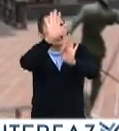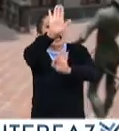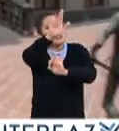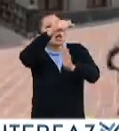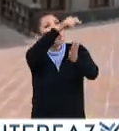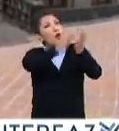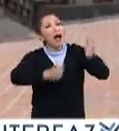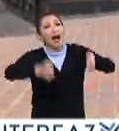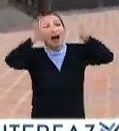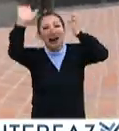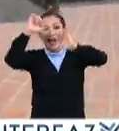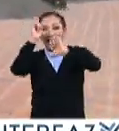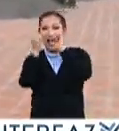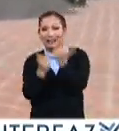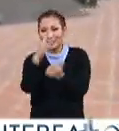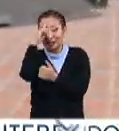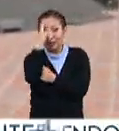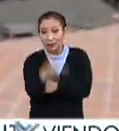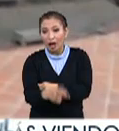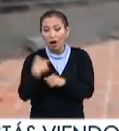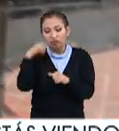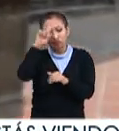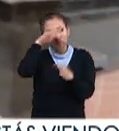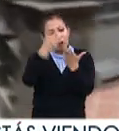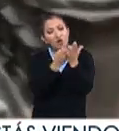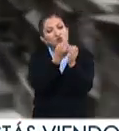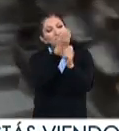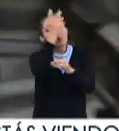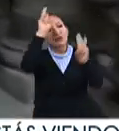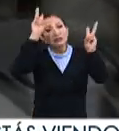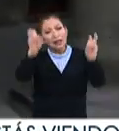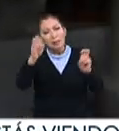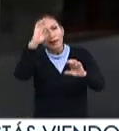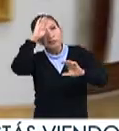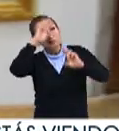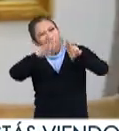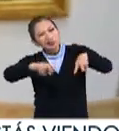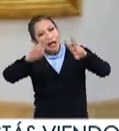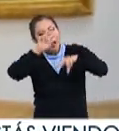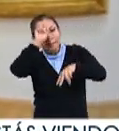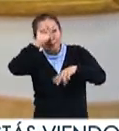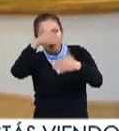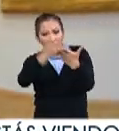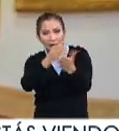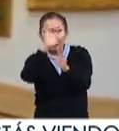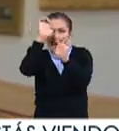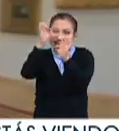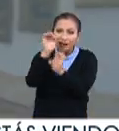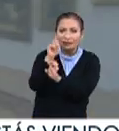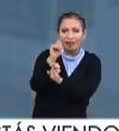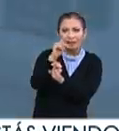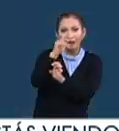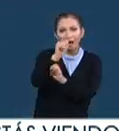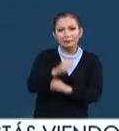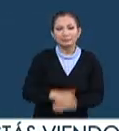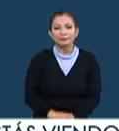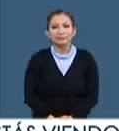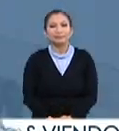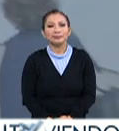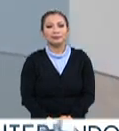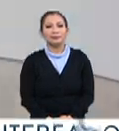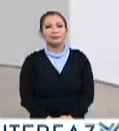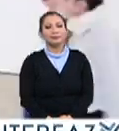este recinto en el arte mexicano al proponer nuevos temas, reflexiones y propuestas estéticas.